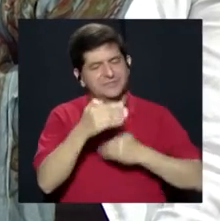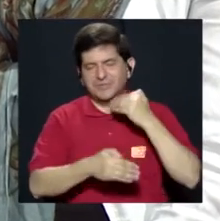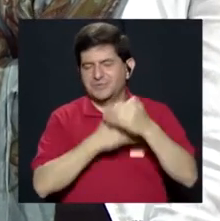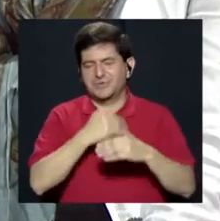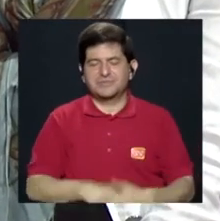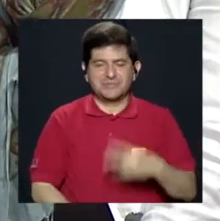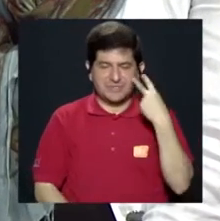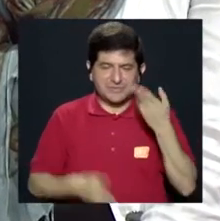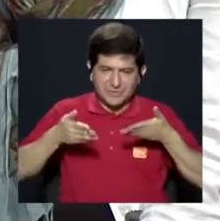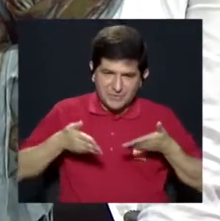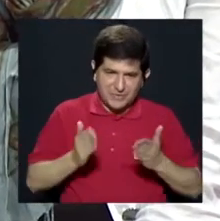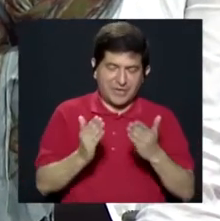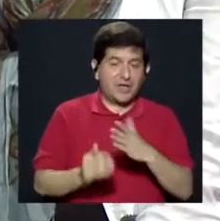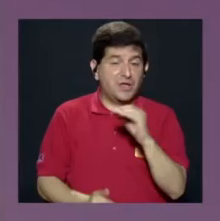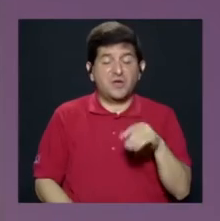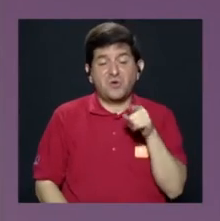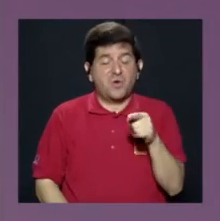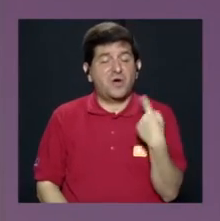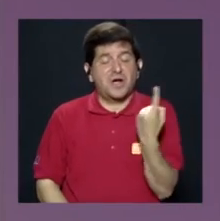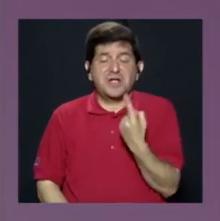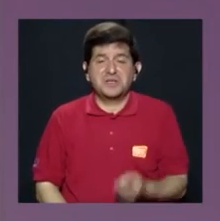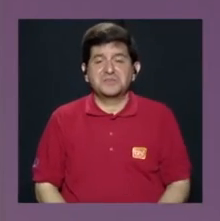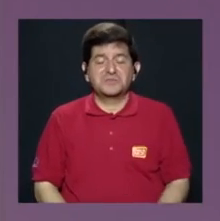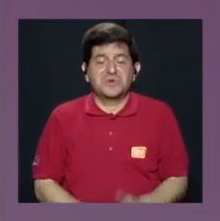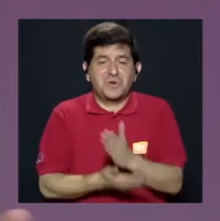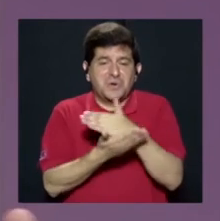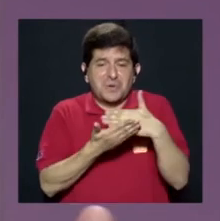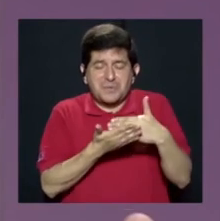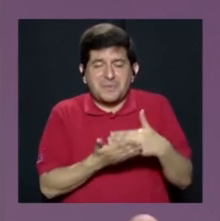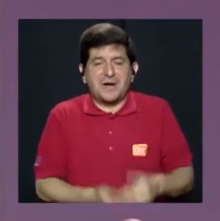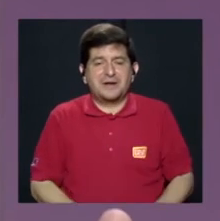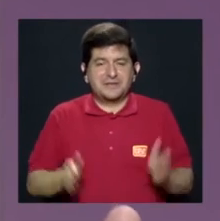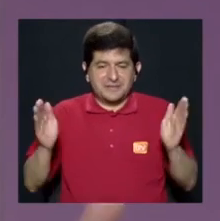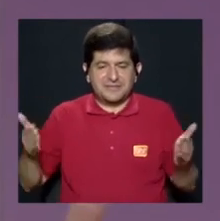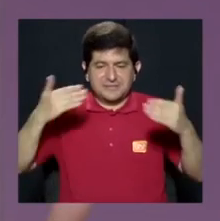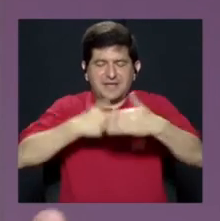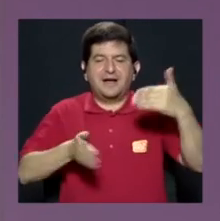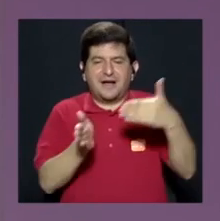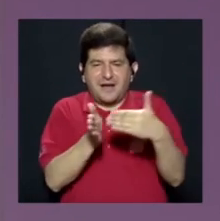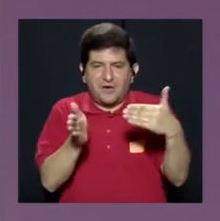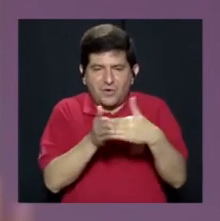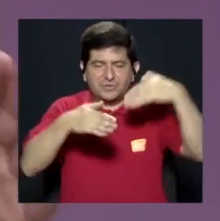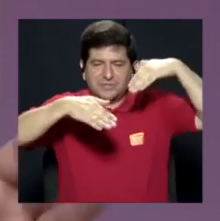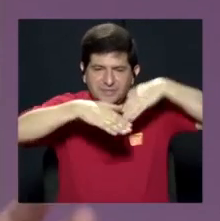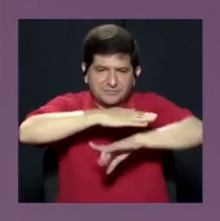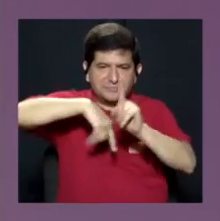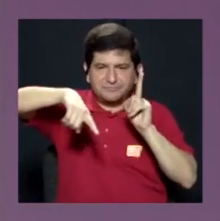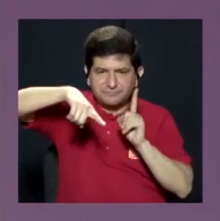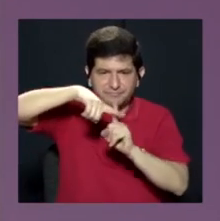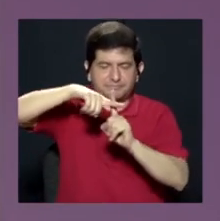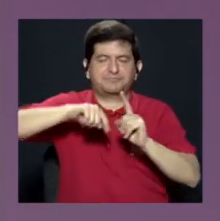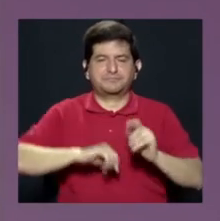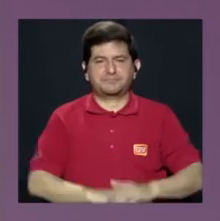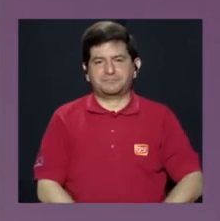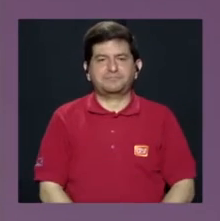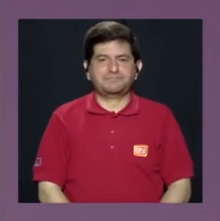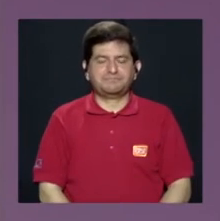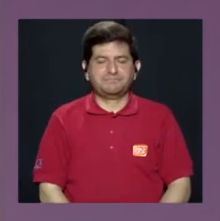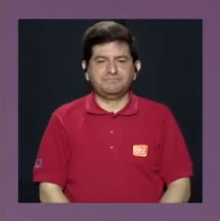de ver a mi hijo o lo que quede de él, de volver a meter una caja en un huequito. O